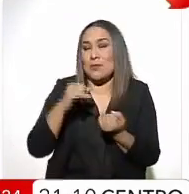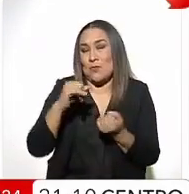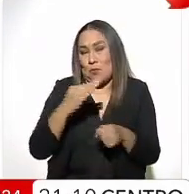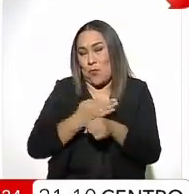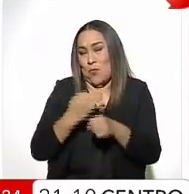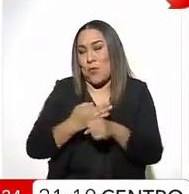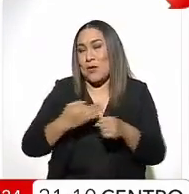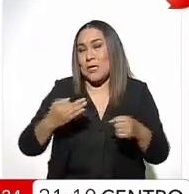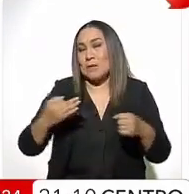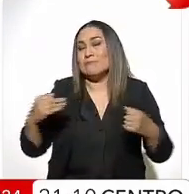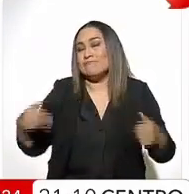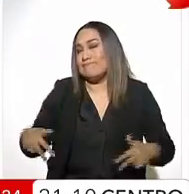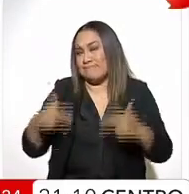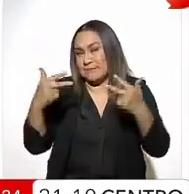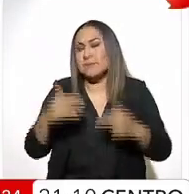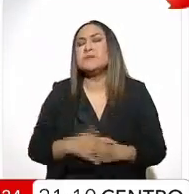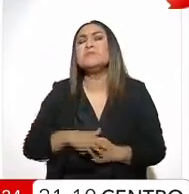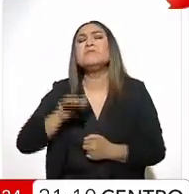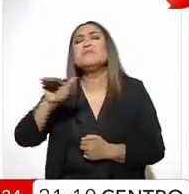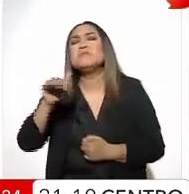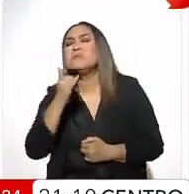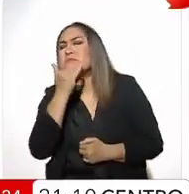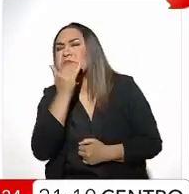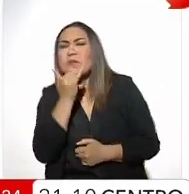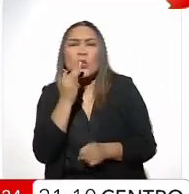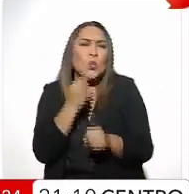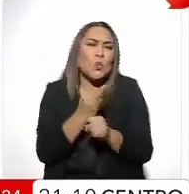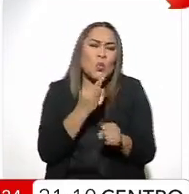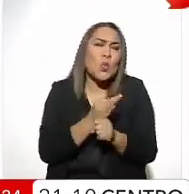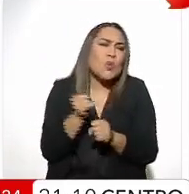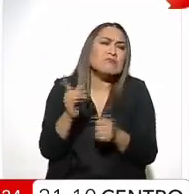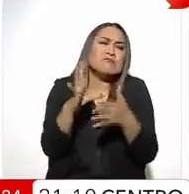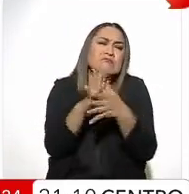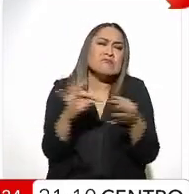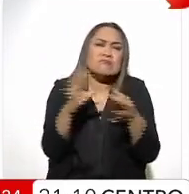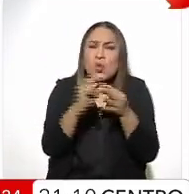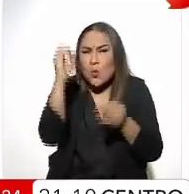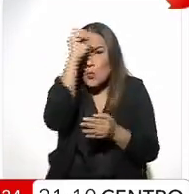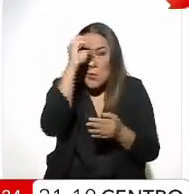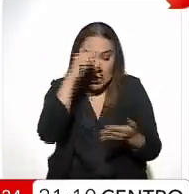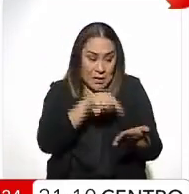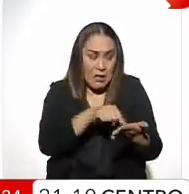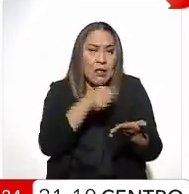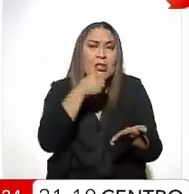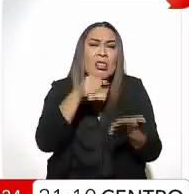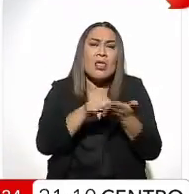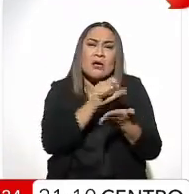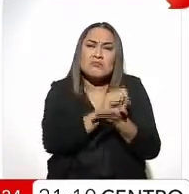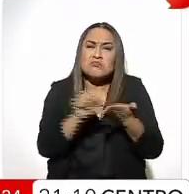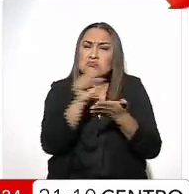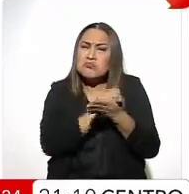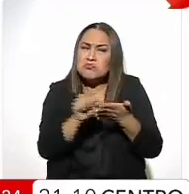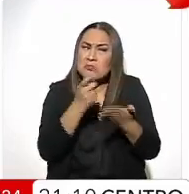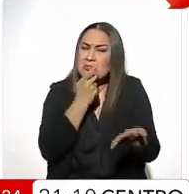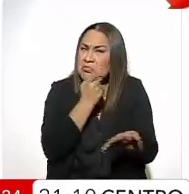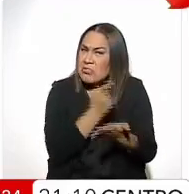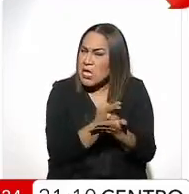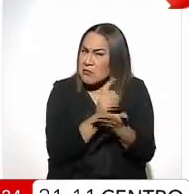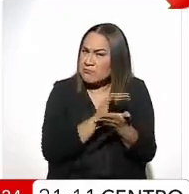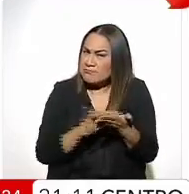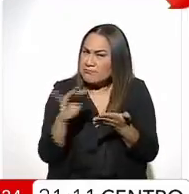conversación con usted. Mike, ¿qué lectura nos puede dar de esta carta, de los elementos que